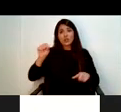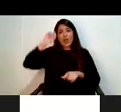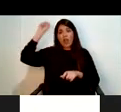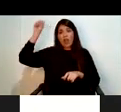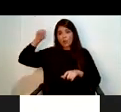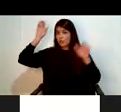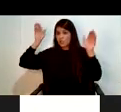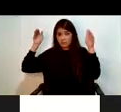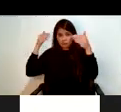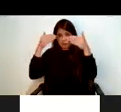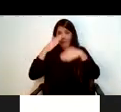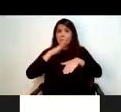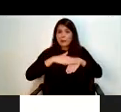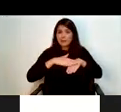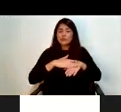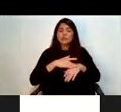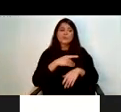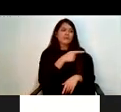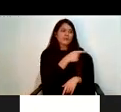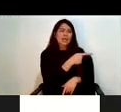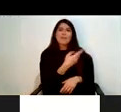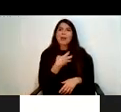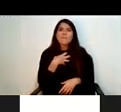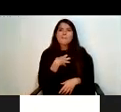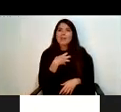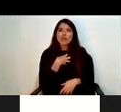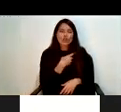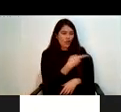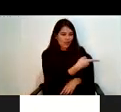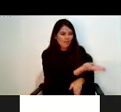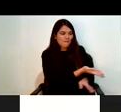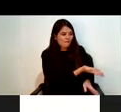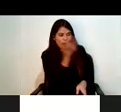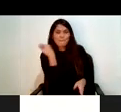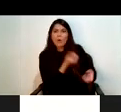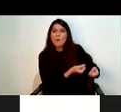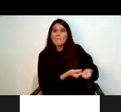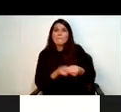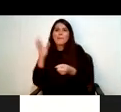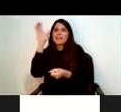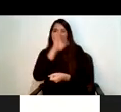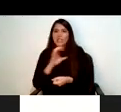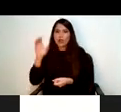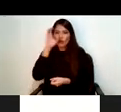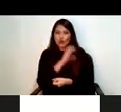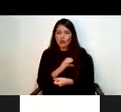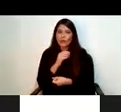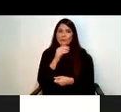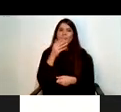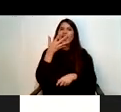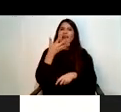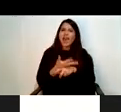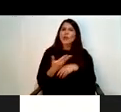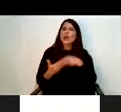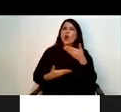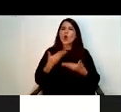del autismo. Y me dice, y muero de miedo. Y claro, allí una conducta que no